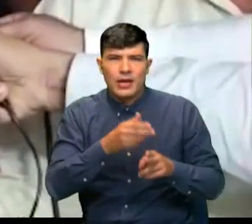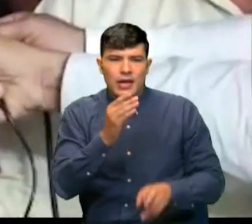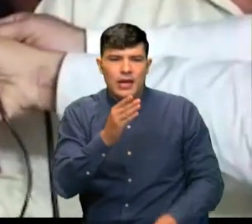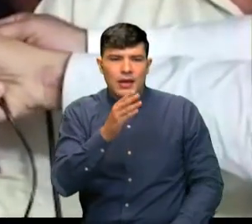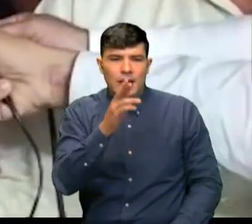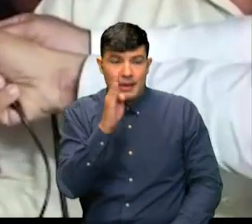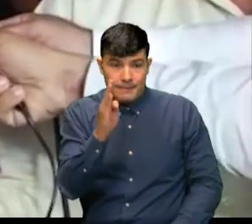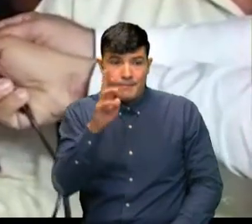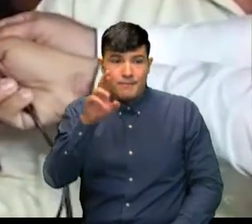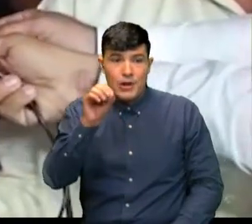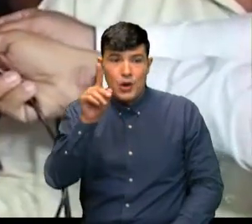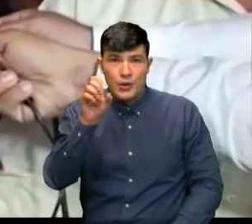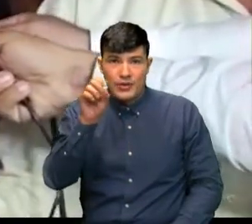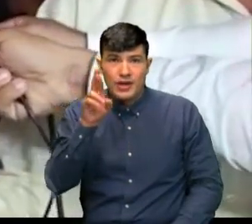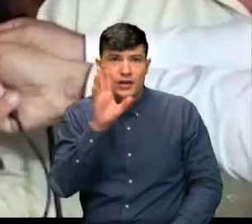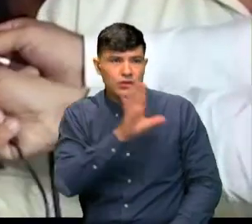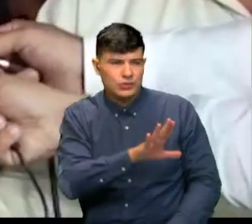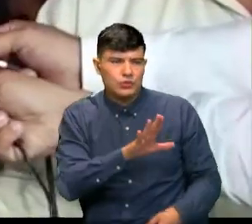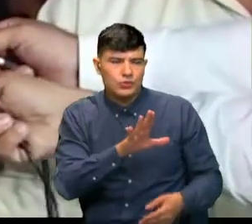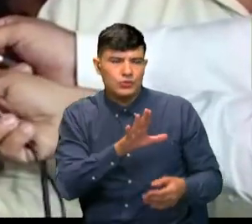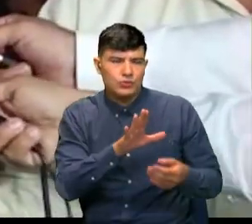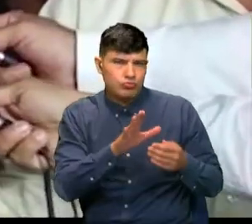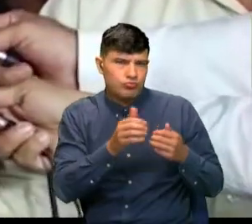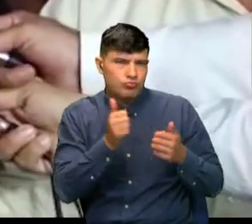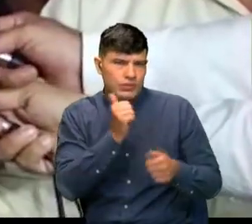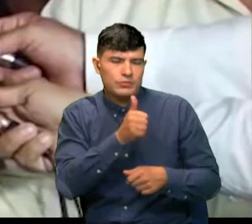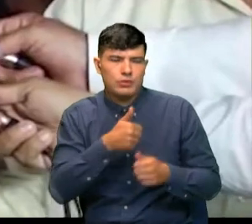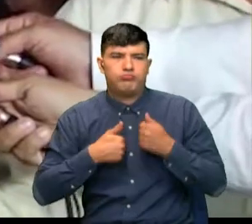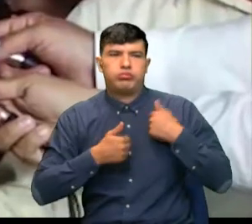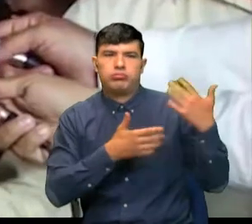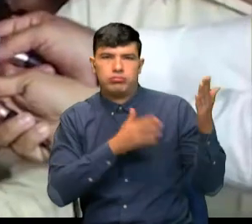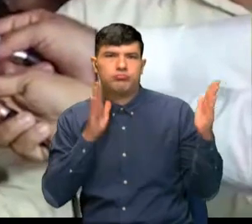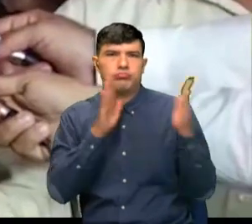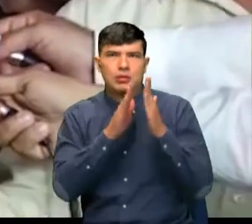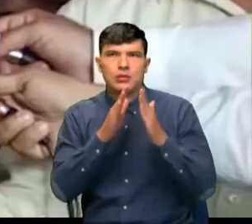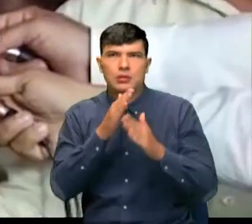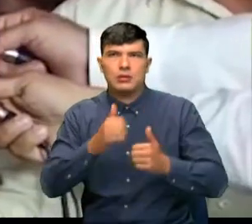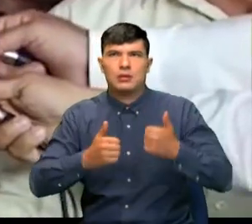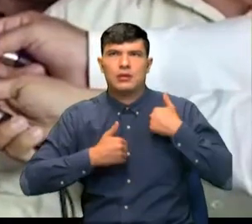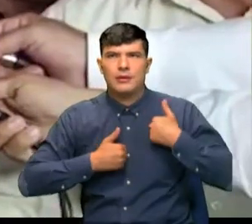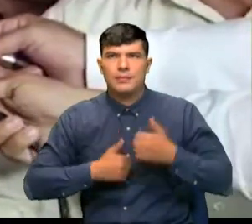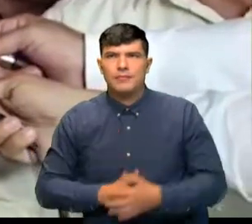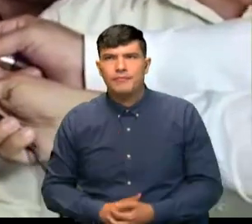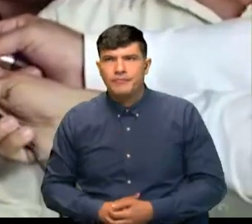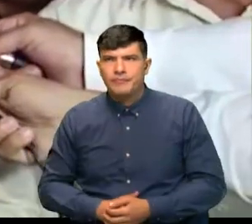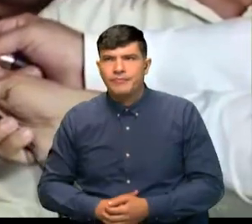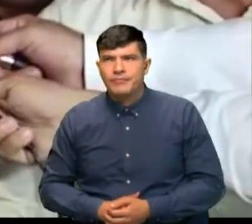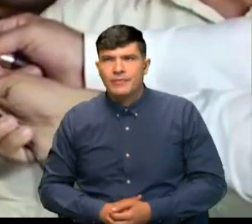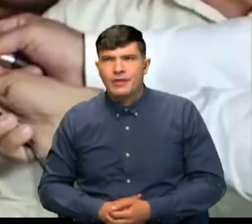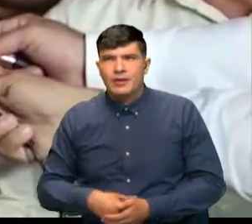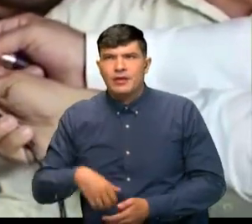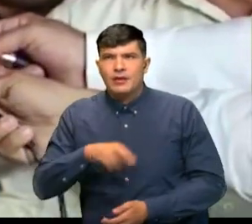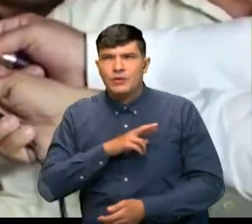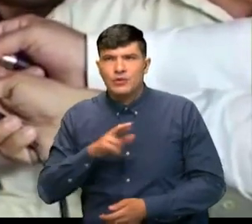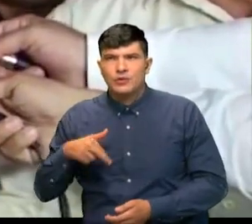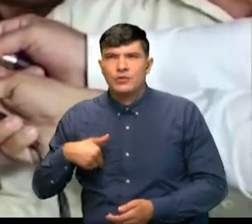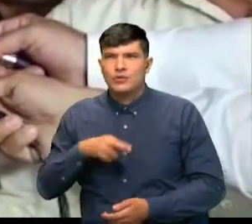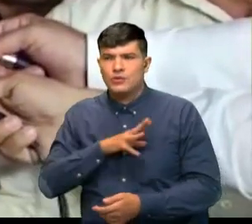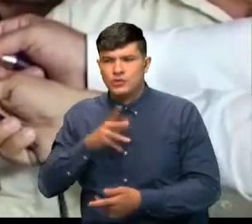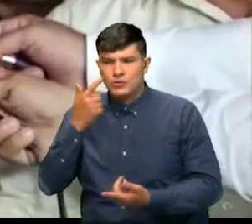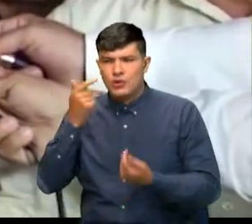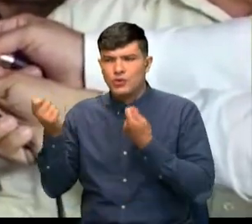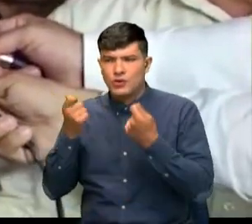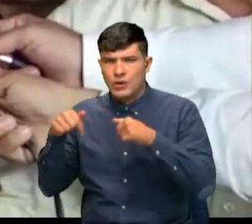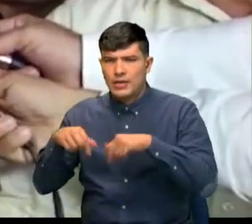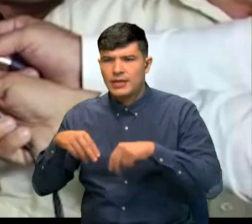nosotros tenemos el control en nuestro territorio estamos efectuando operaciones militares tenemos un dispositivo